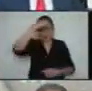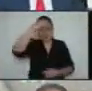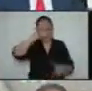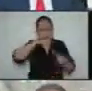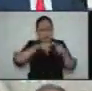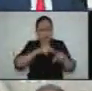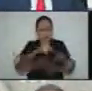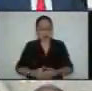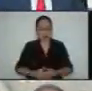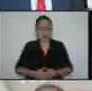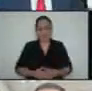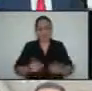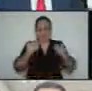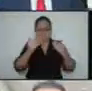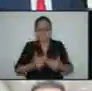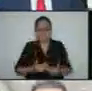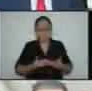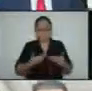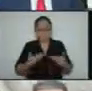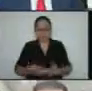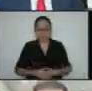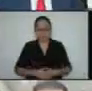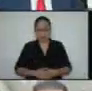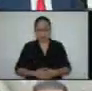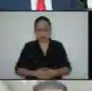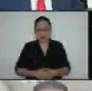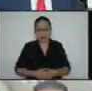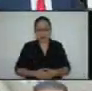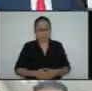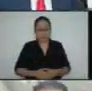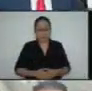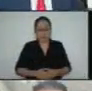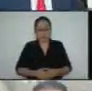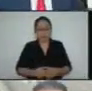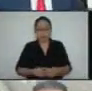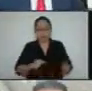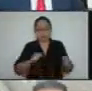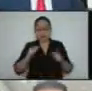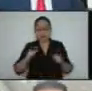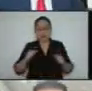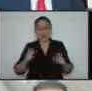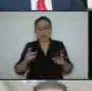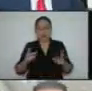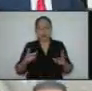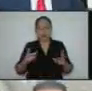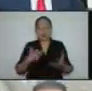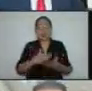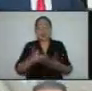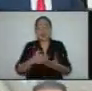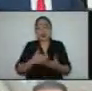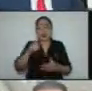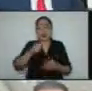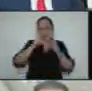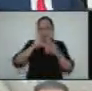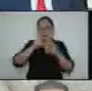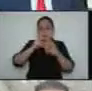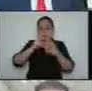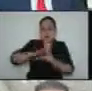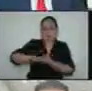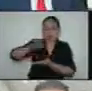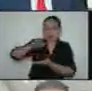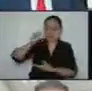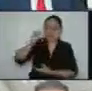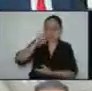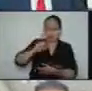si ustedes me lo permiten, veo un asunto aprobado por mayoría en cuanto a la promoción